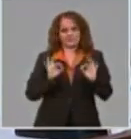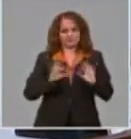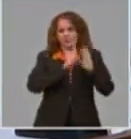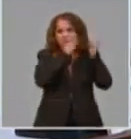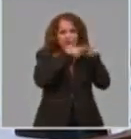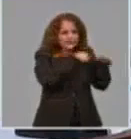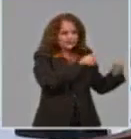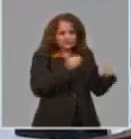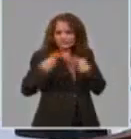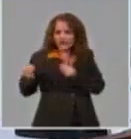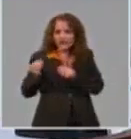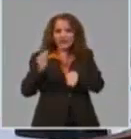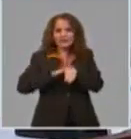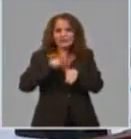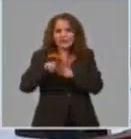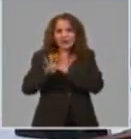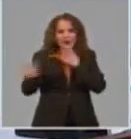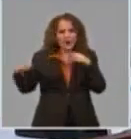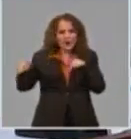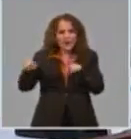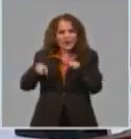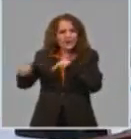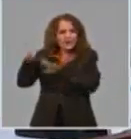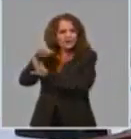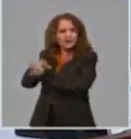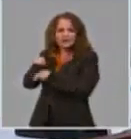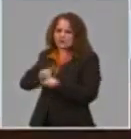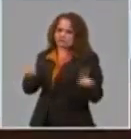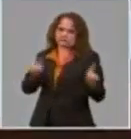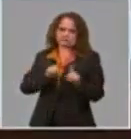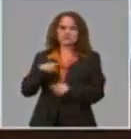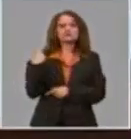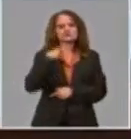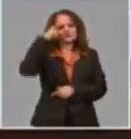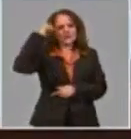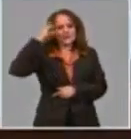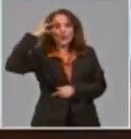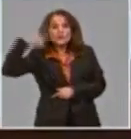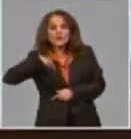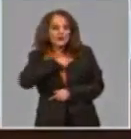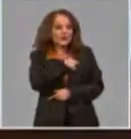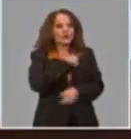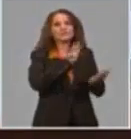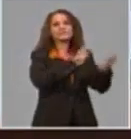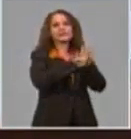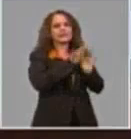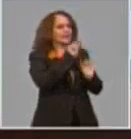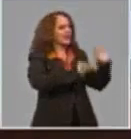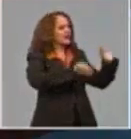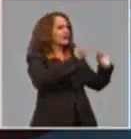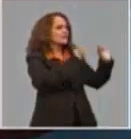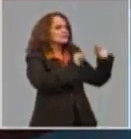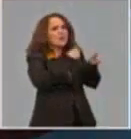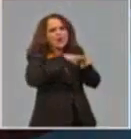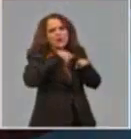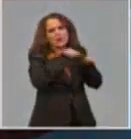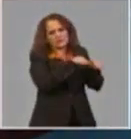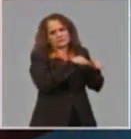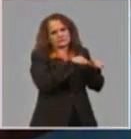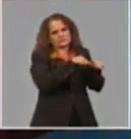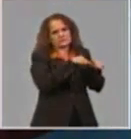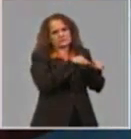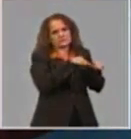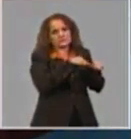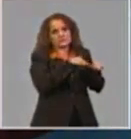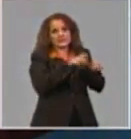mentira. Los primeros que hemos reconocido que hay desabastecimiento somos nosotros como gobierno, y en medio de esa situación estamos dando un poquito